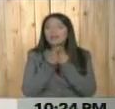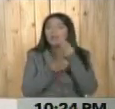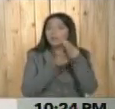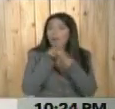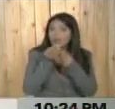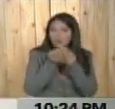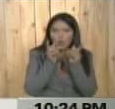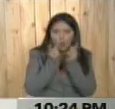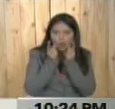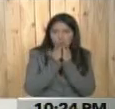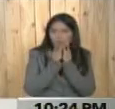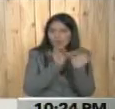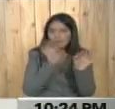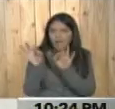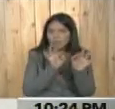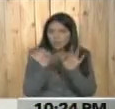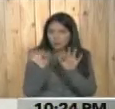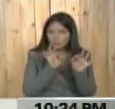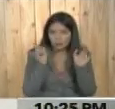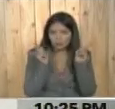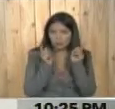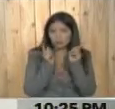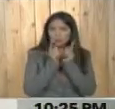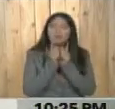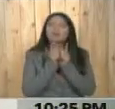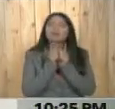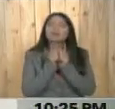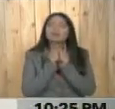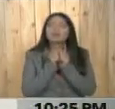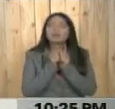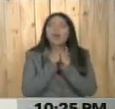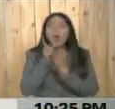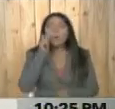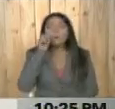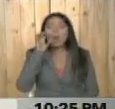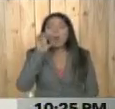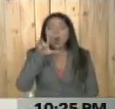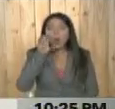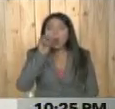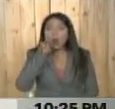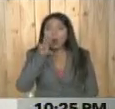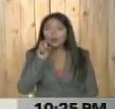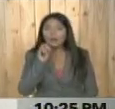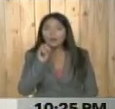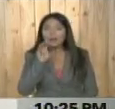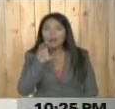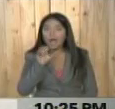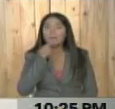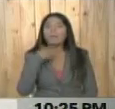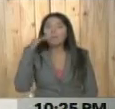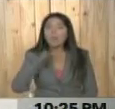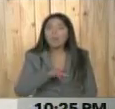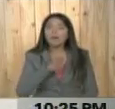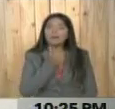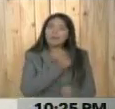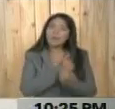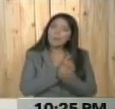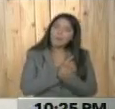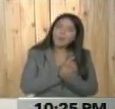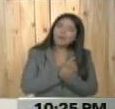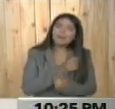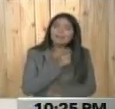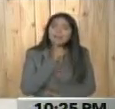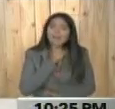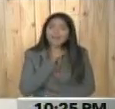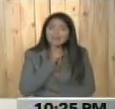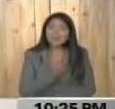espectáculo. En nuestro espectáculo habla Lorca Muerto de Amor, cuenta esa trágica historia de esa difícil